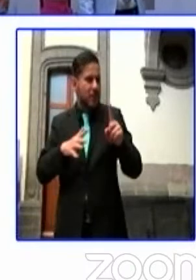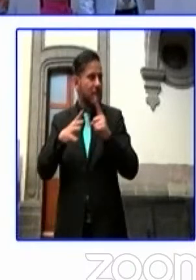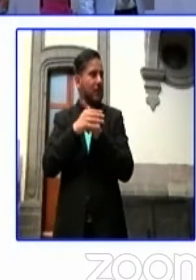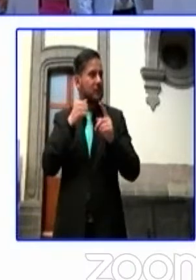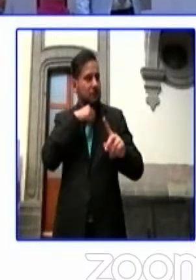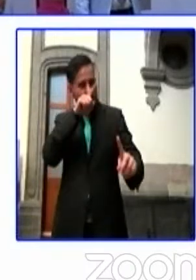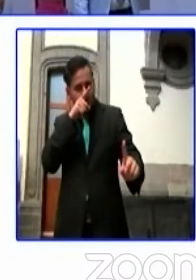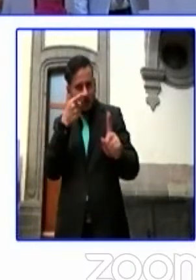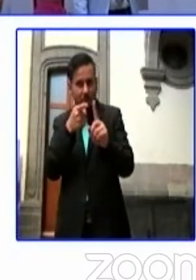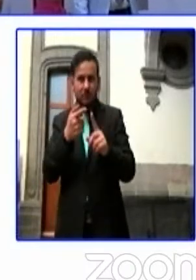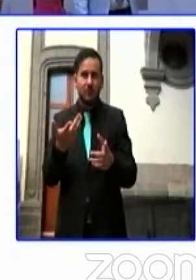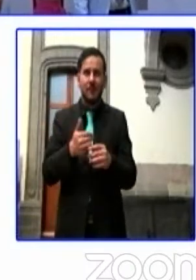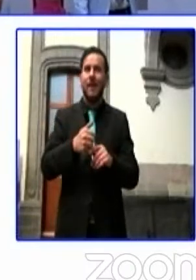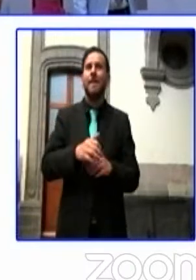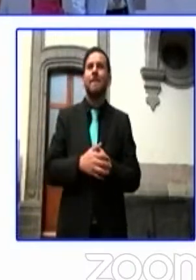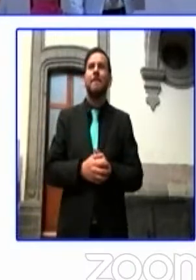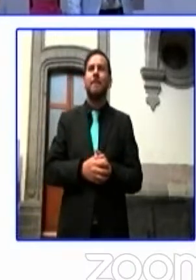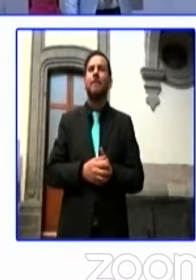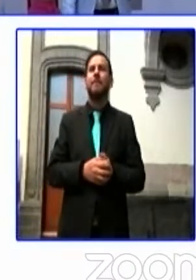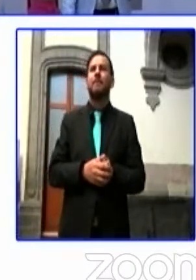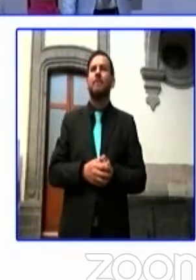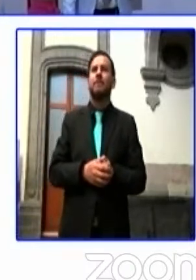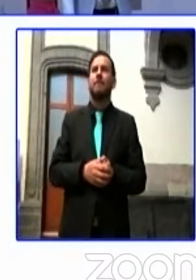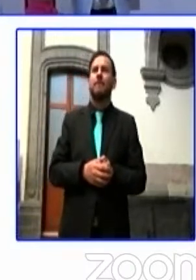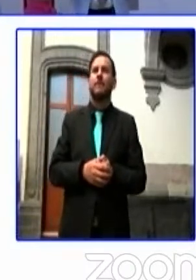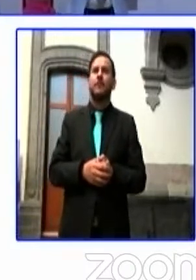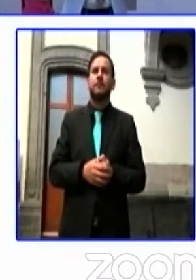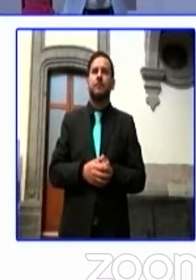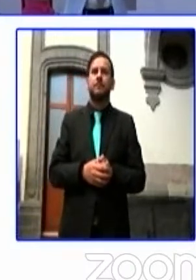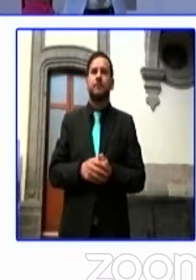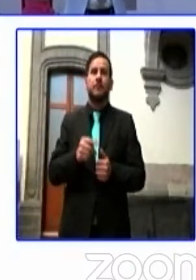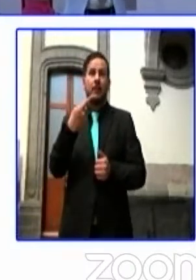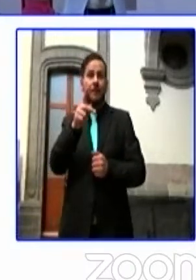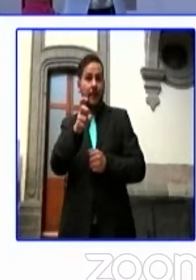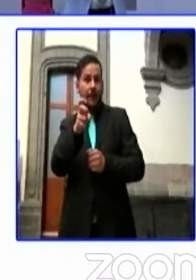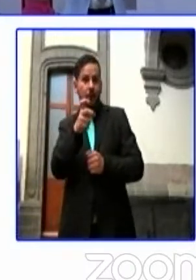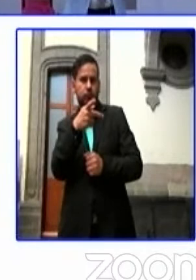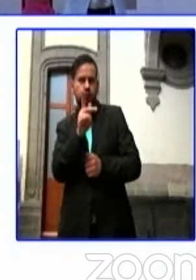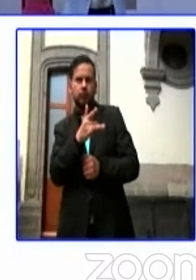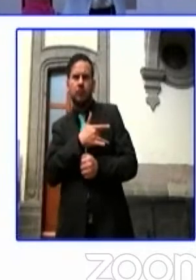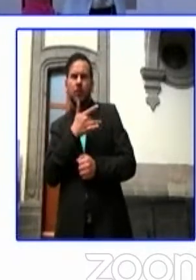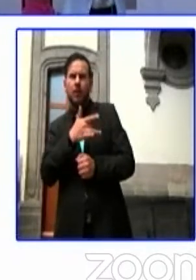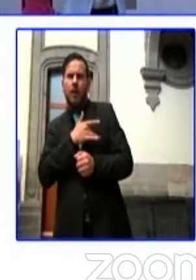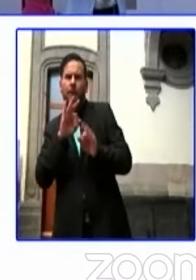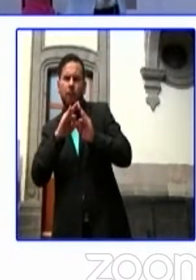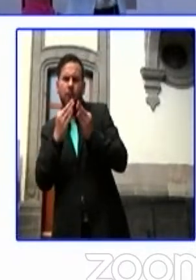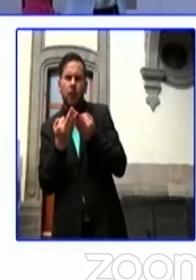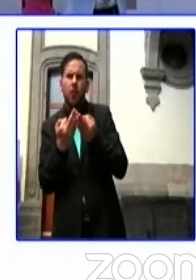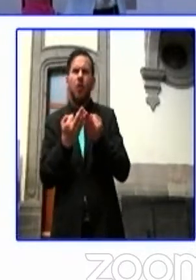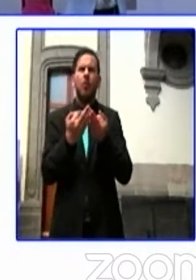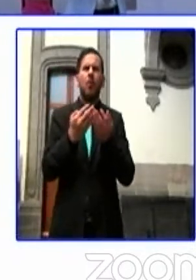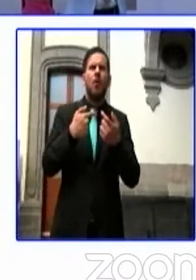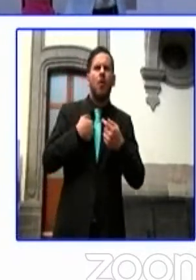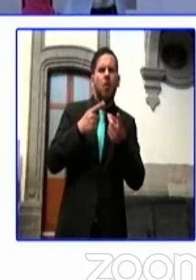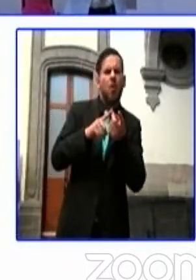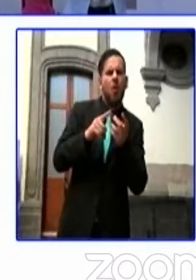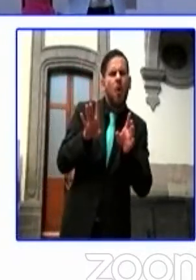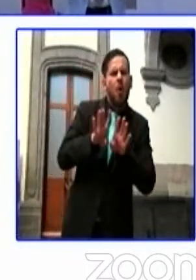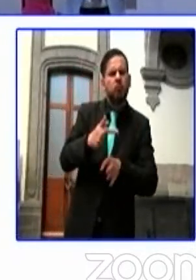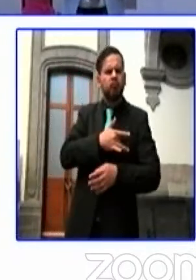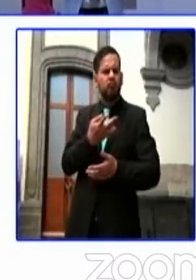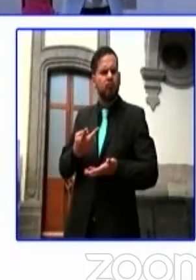está bastante contextualizado, pero esto nos permite tener un norte de en dónde estábamos